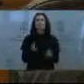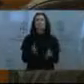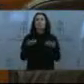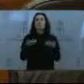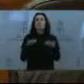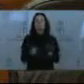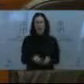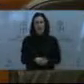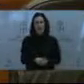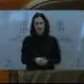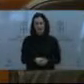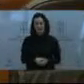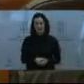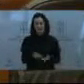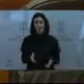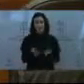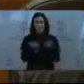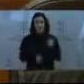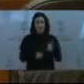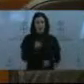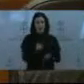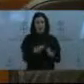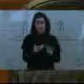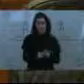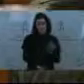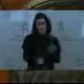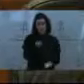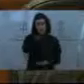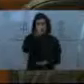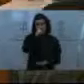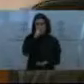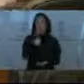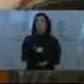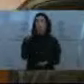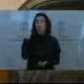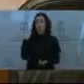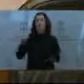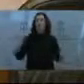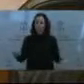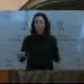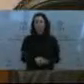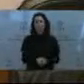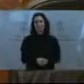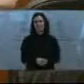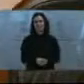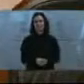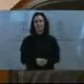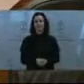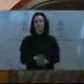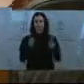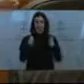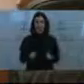respecto al año anterior? Pues en que la encomienda que le hemos hecho al SERPA triplica